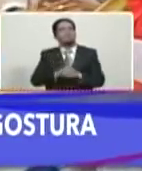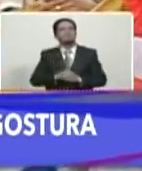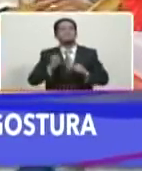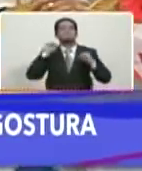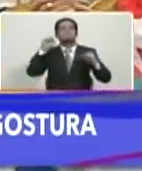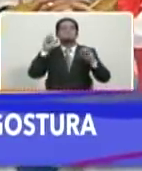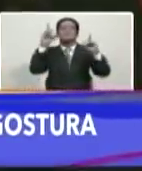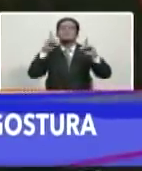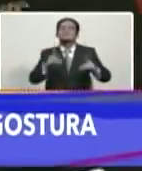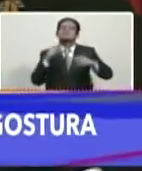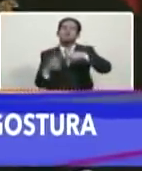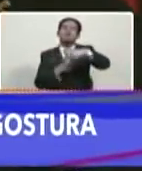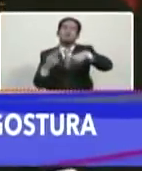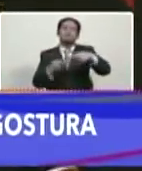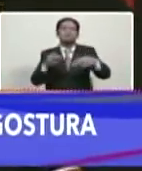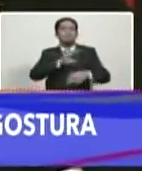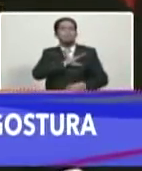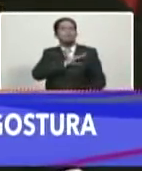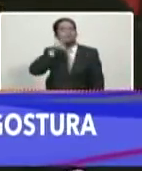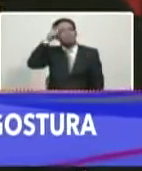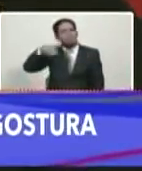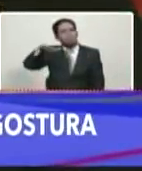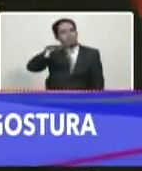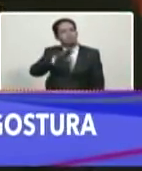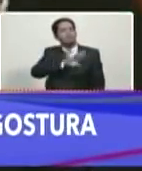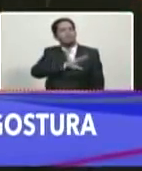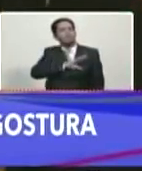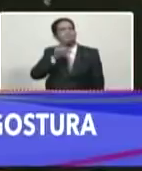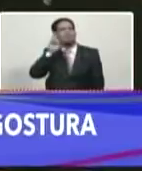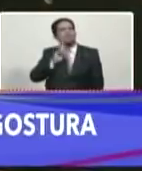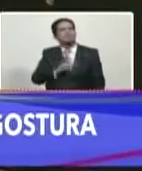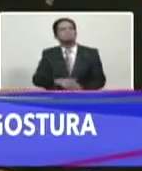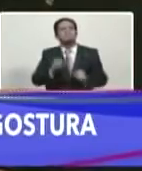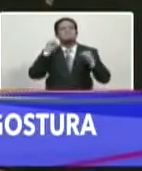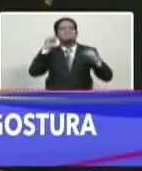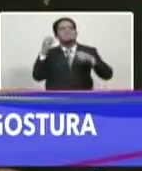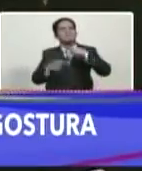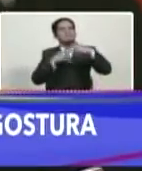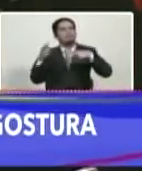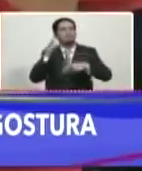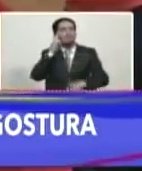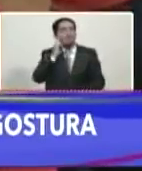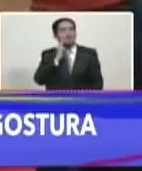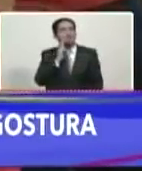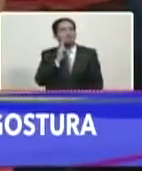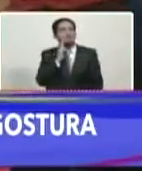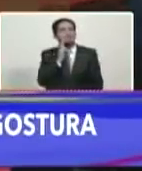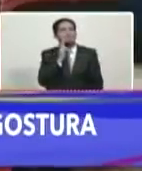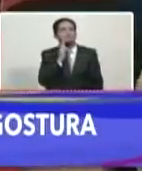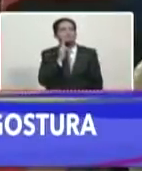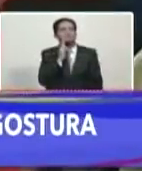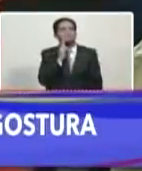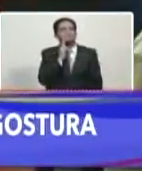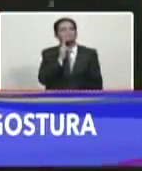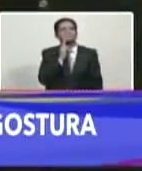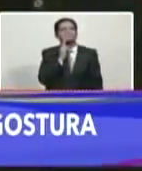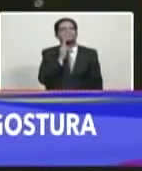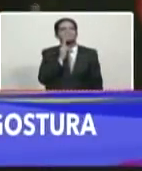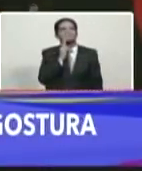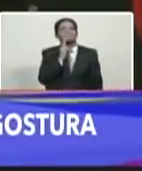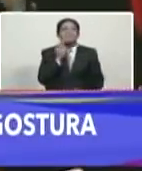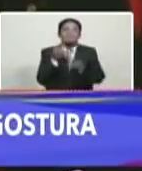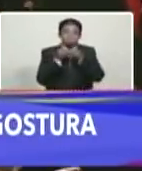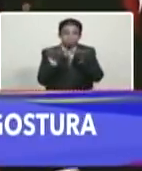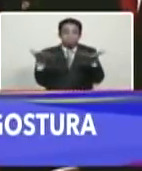decisión revolucionaria del pueblo de Bolívar! ¡Que viva la revolución bolivariana! Y digamos